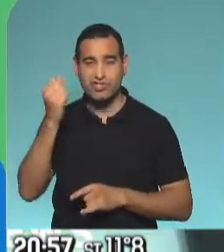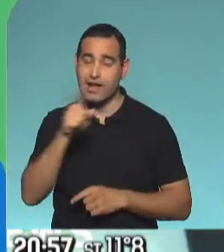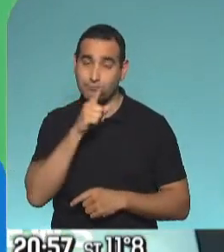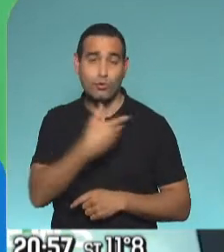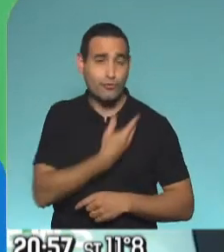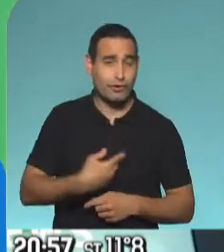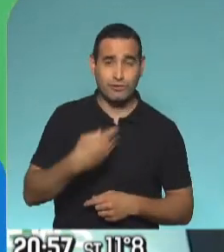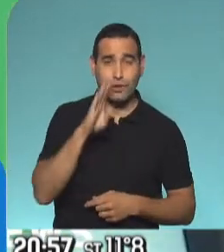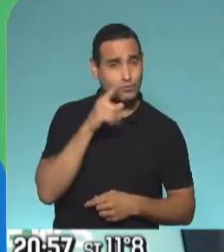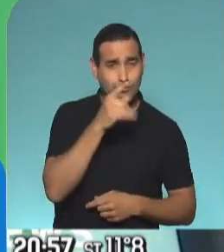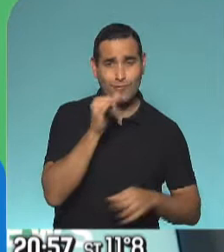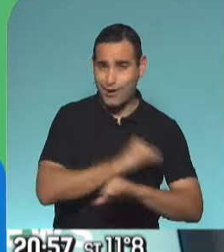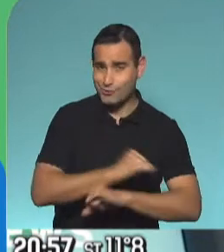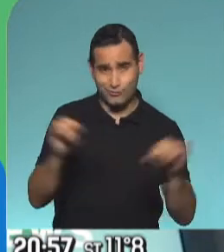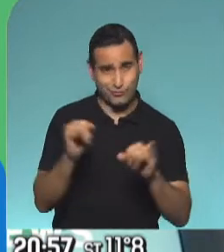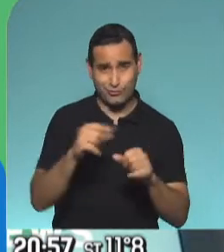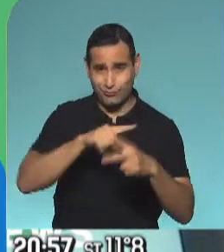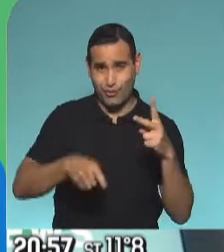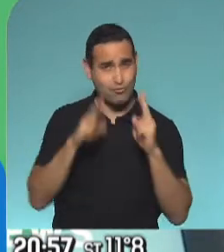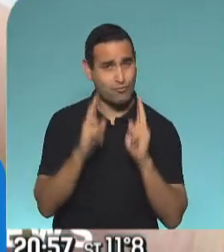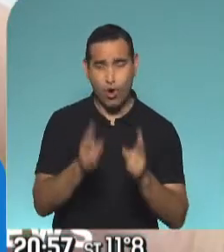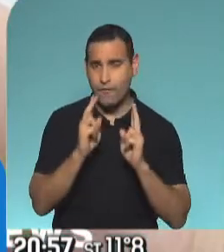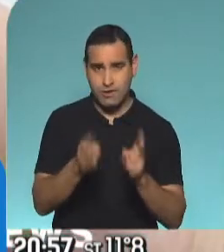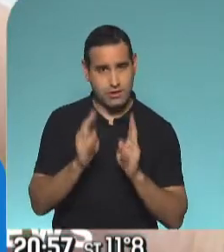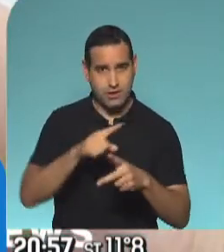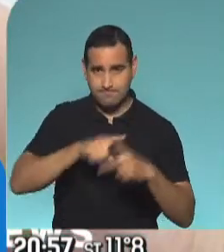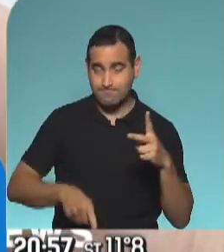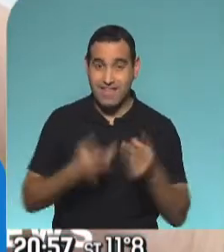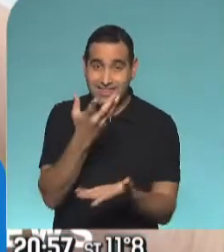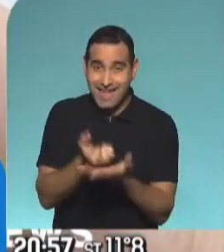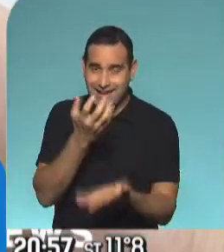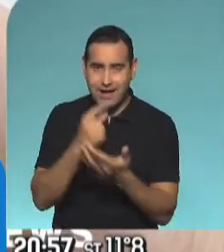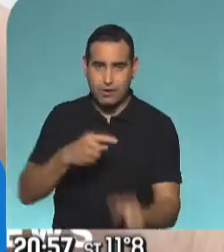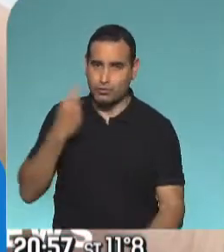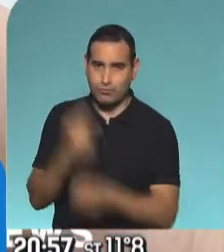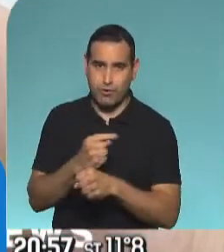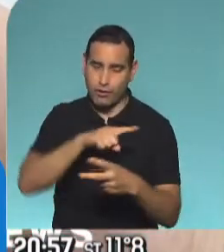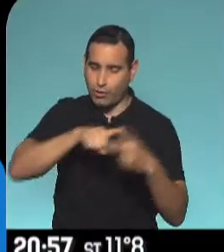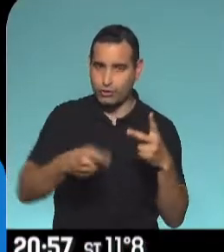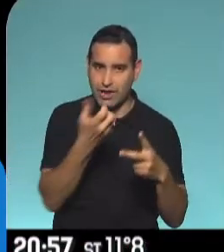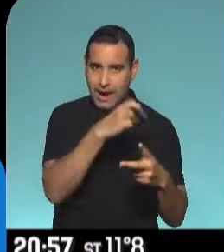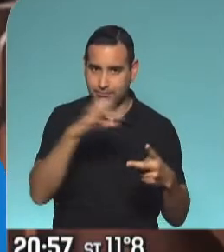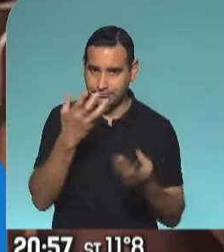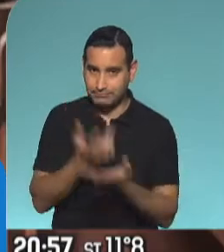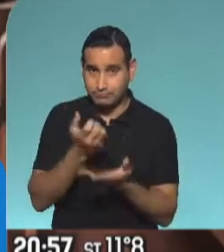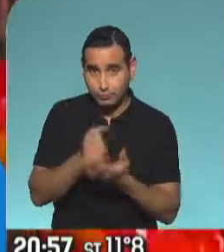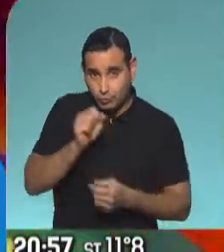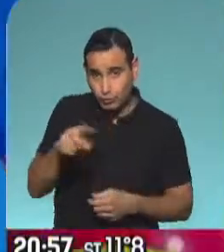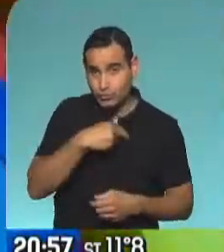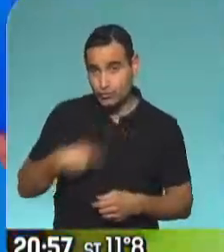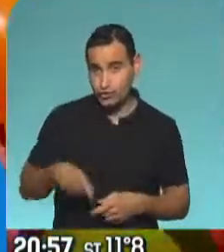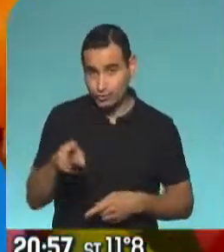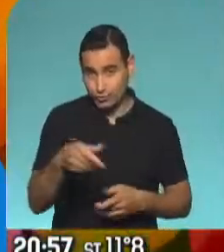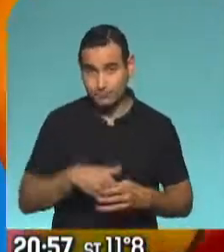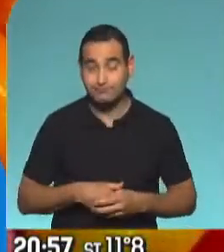de los Estados Unidos, que confirma que está prohibida las descargas de estas dos aplicaciones que son de origen chino, claro,